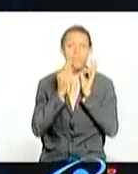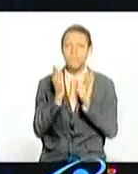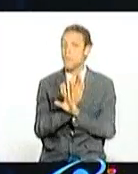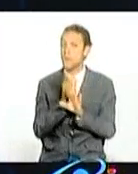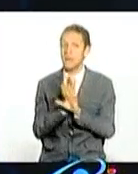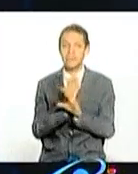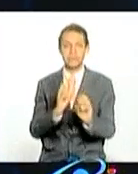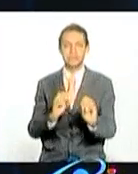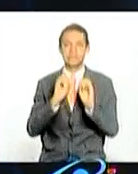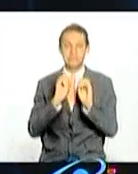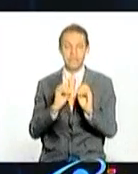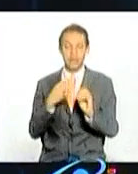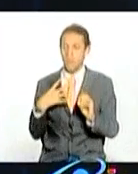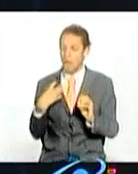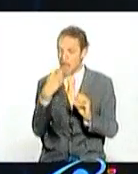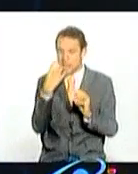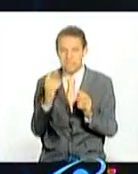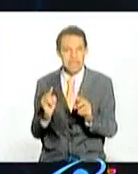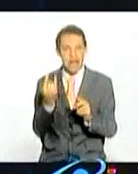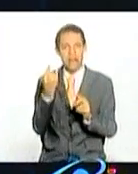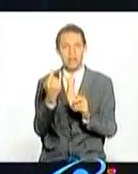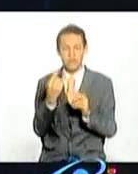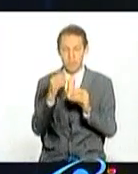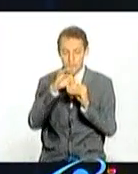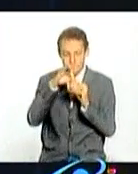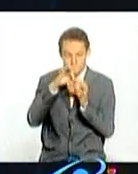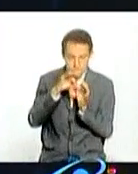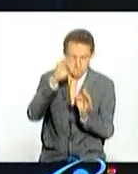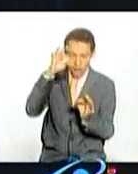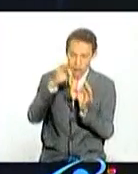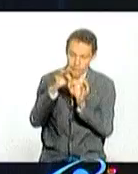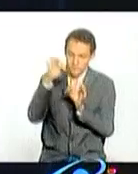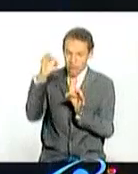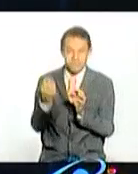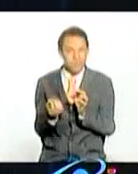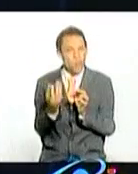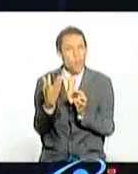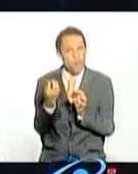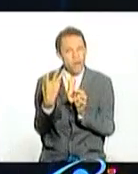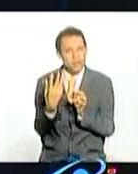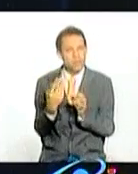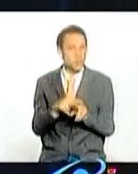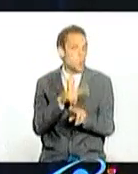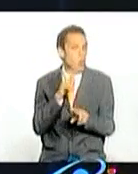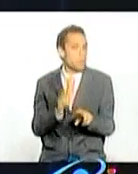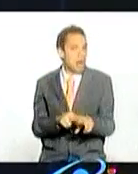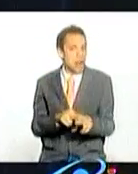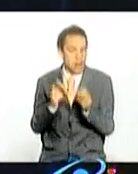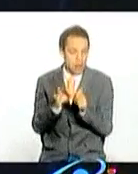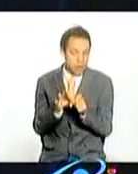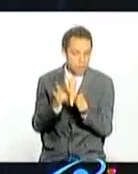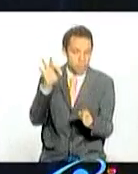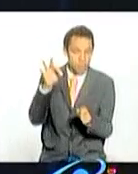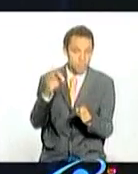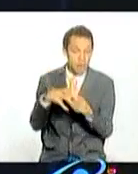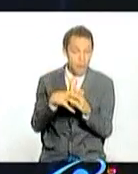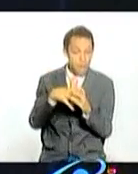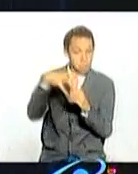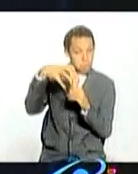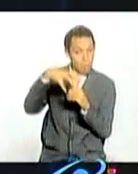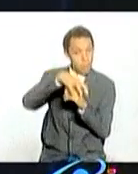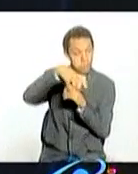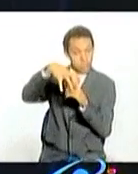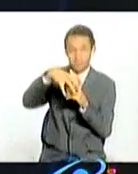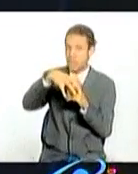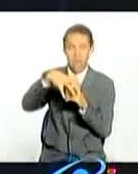y las medidas nos dan para una glándula de un volumen normal, es decir, que no hay crecimiento de la